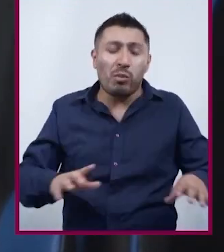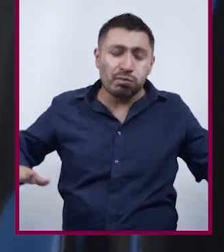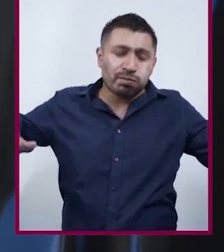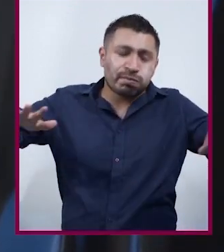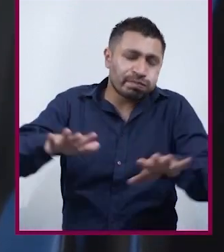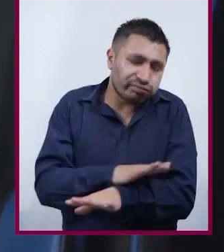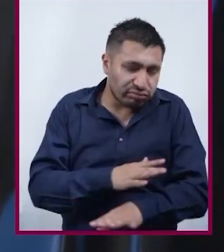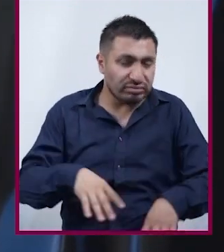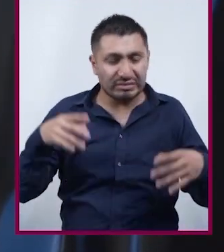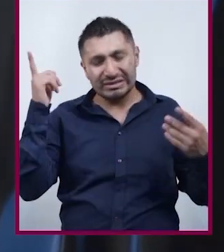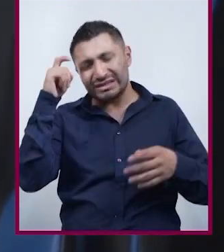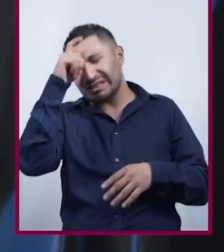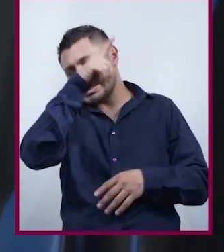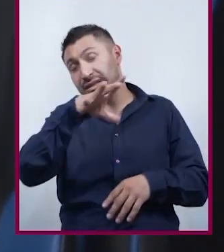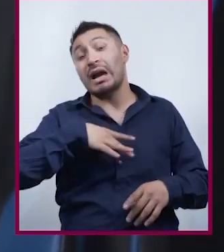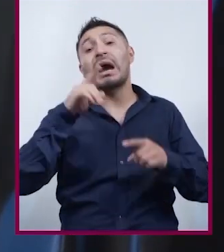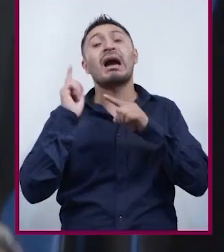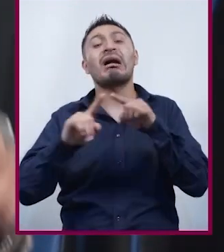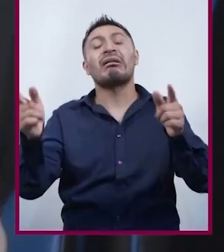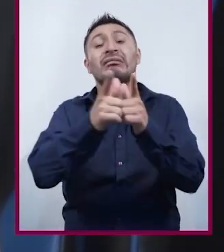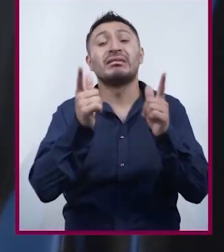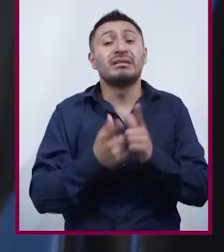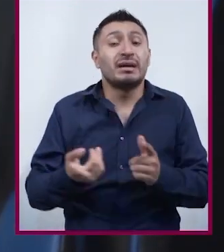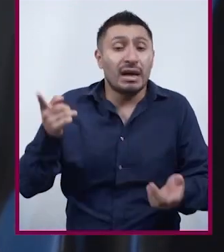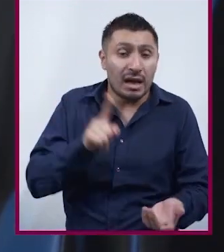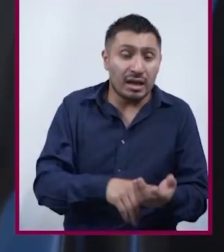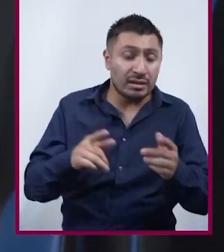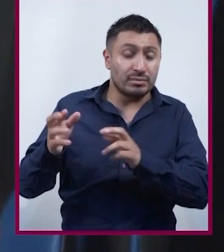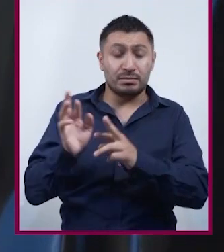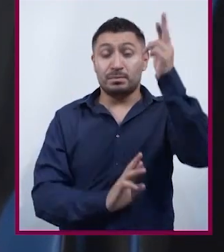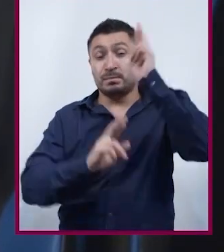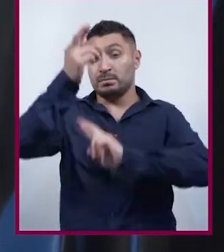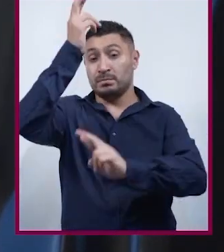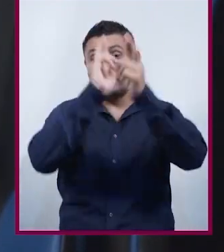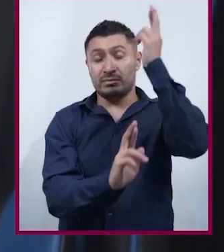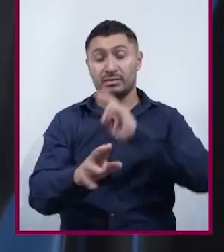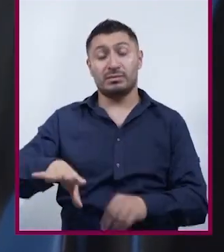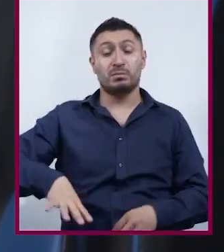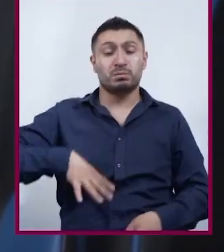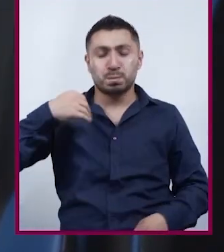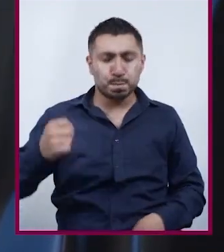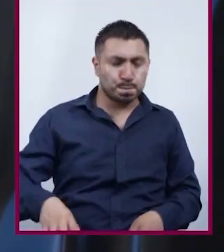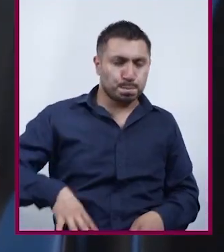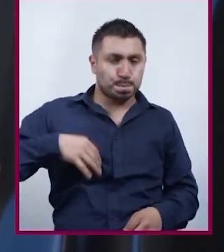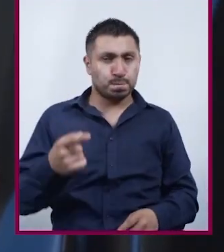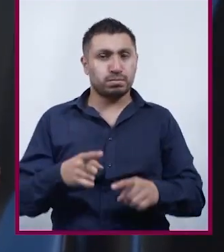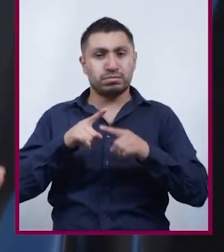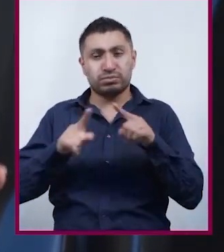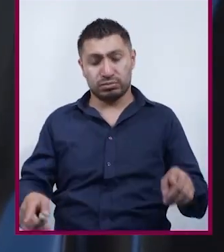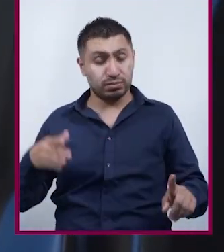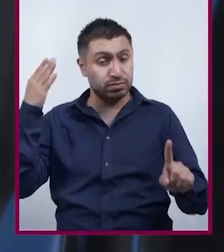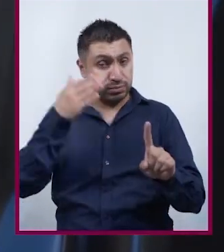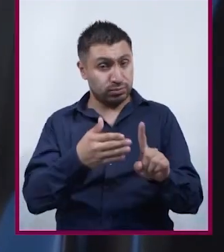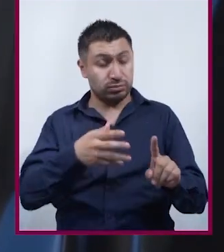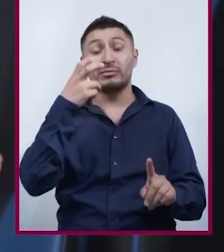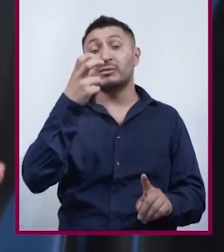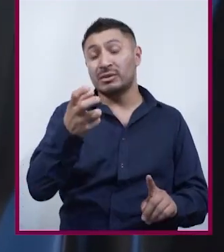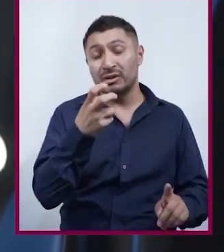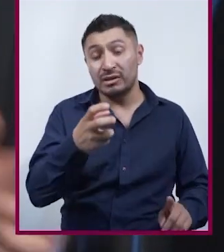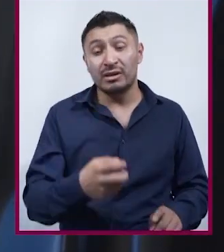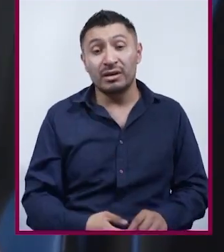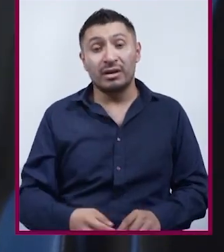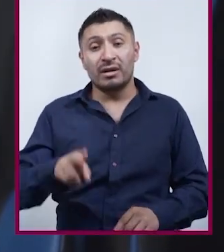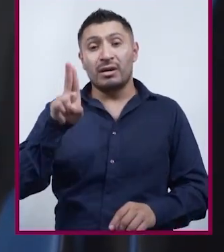complejo, pues había diferentes grupos dentro del movimiento de la Revolución que luchaban por diferentes intereses. Por esta